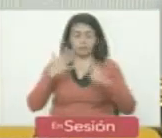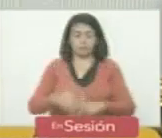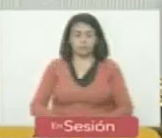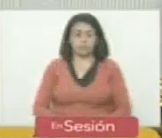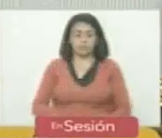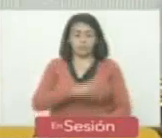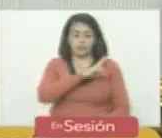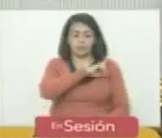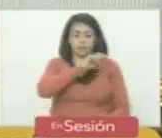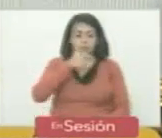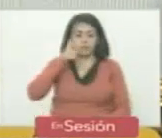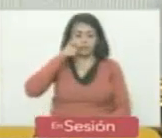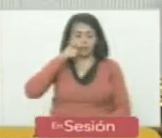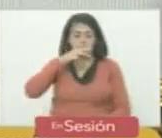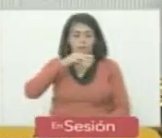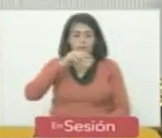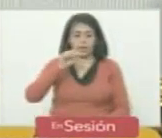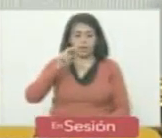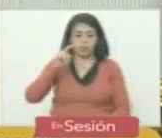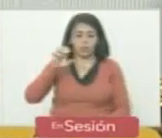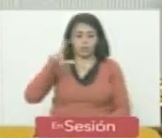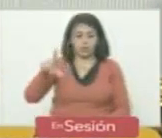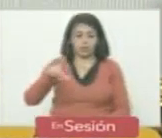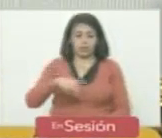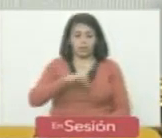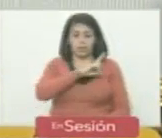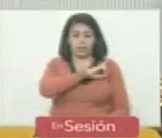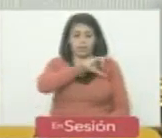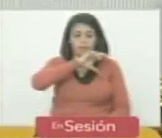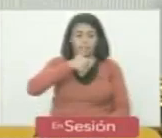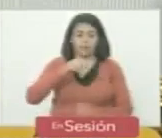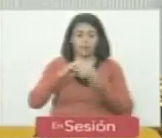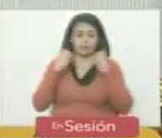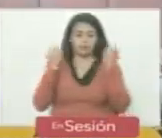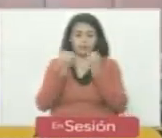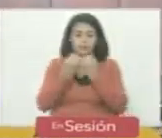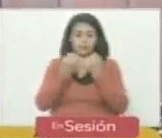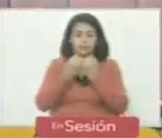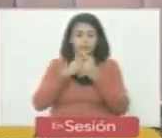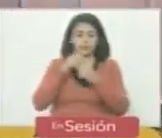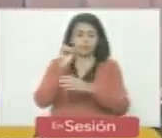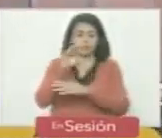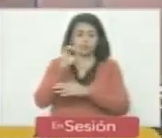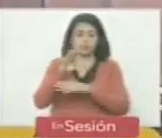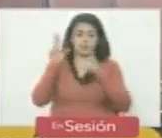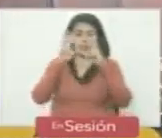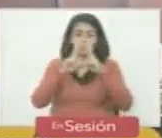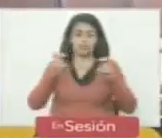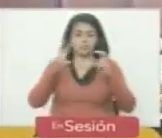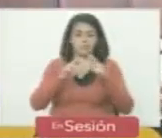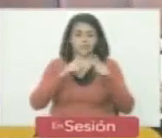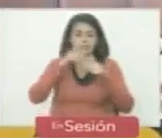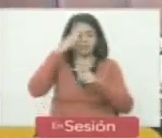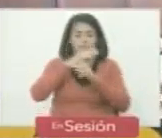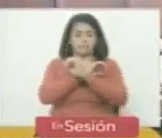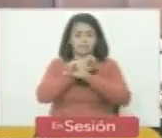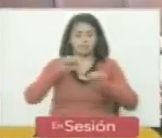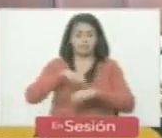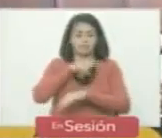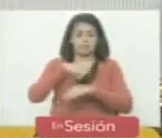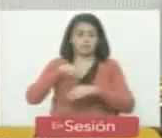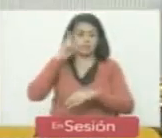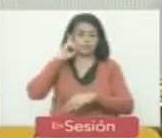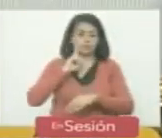Al general de brigada Manuel Sánchez Sosa, jefe de la Oficina de Consejo de Investigación de la Guardia Nacional